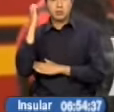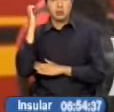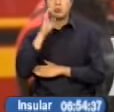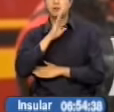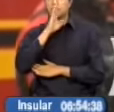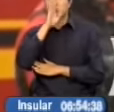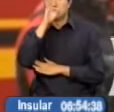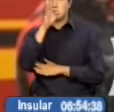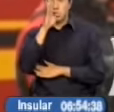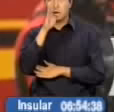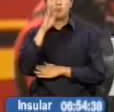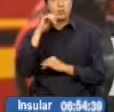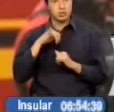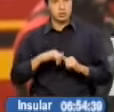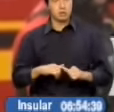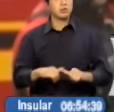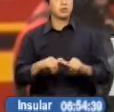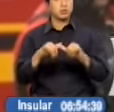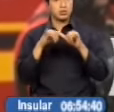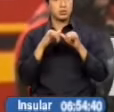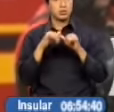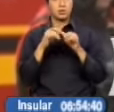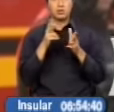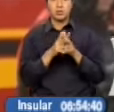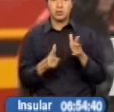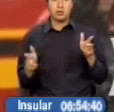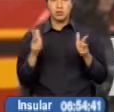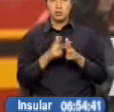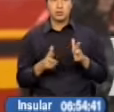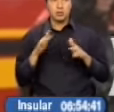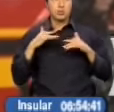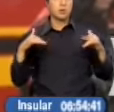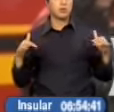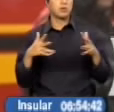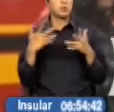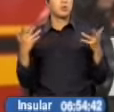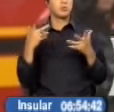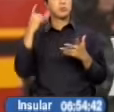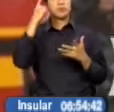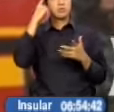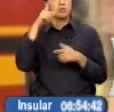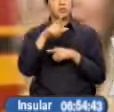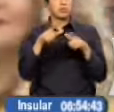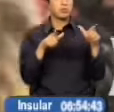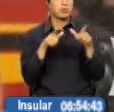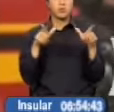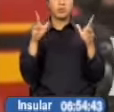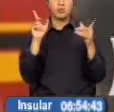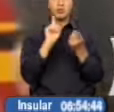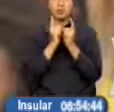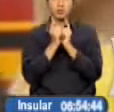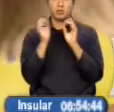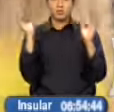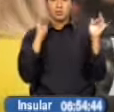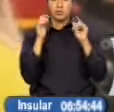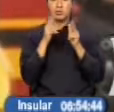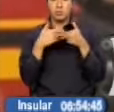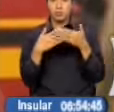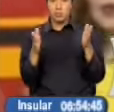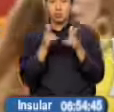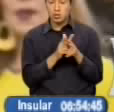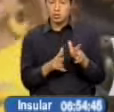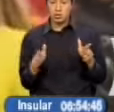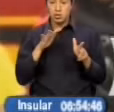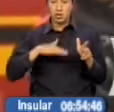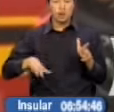podemos todavía eliminar y este es el estacionamiento donde estamos ahorita van a ser considerados también inclusive puntos de encuentro si no van a estar abiertos para